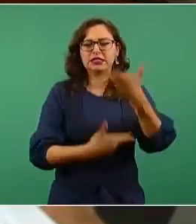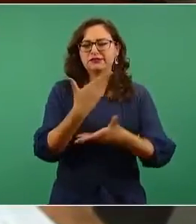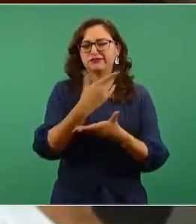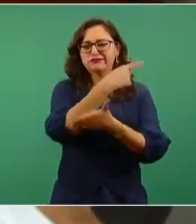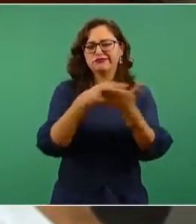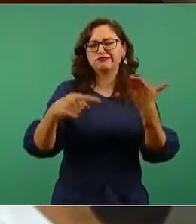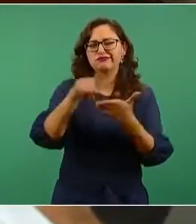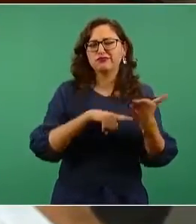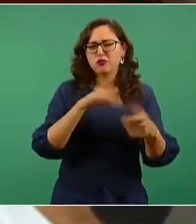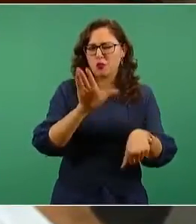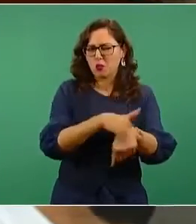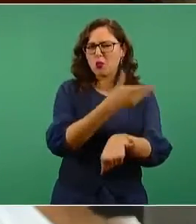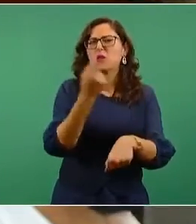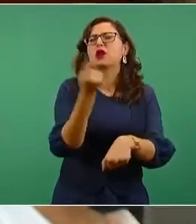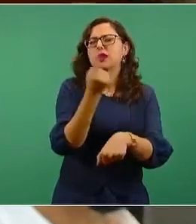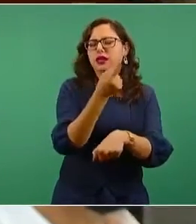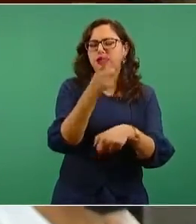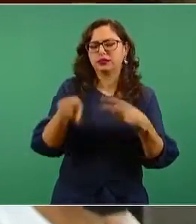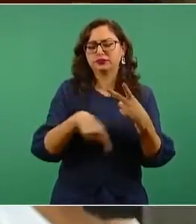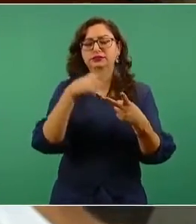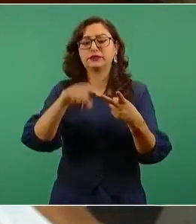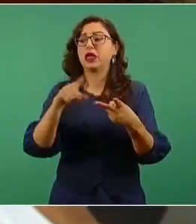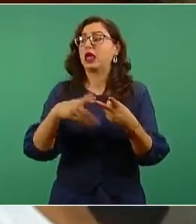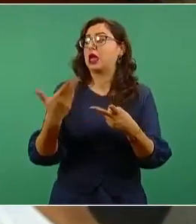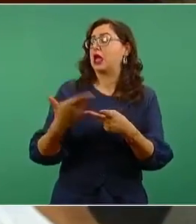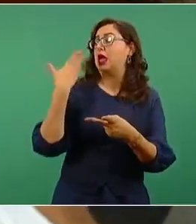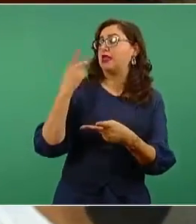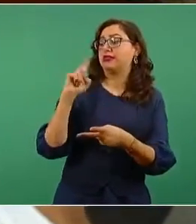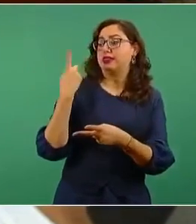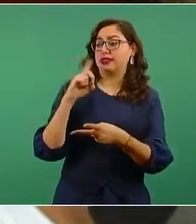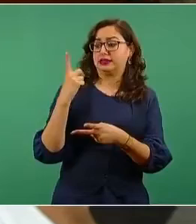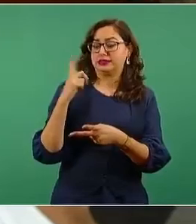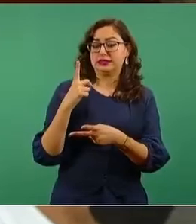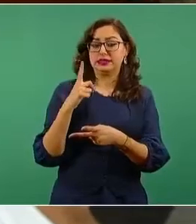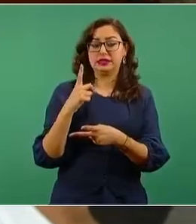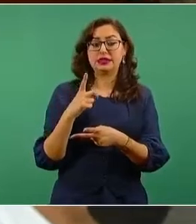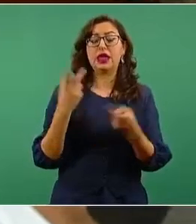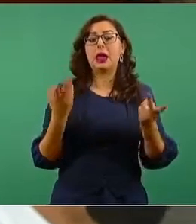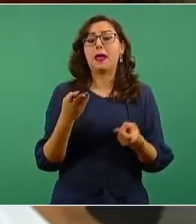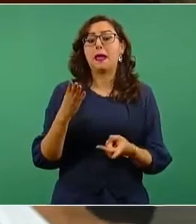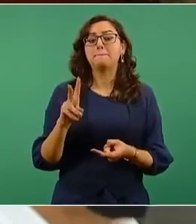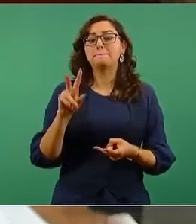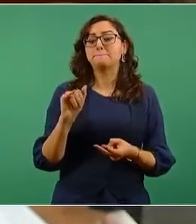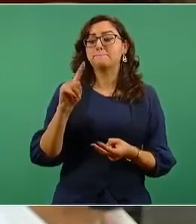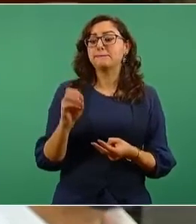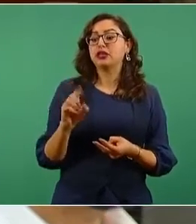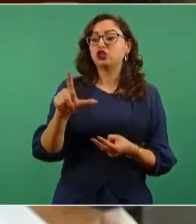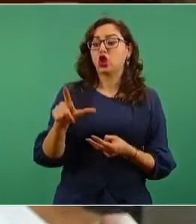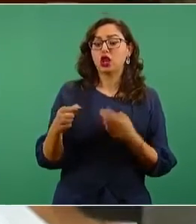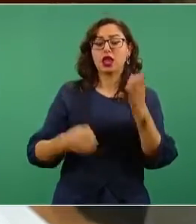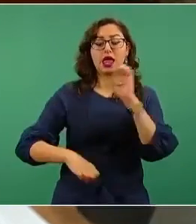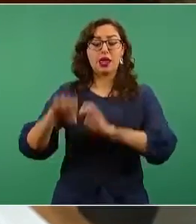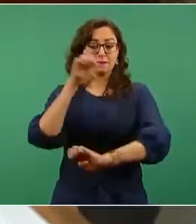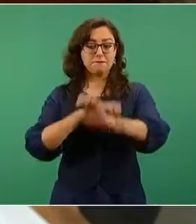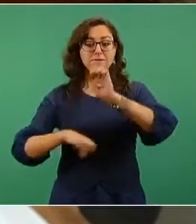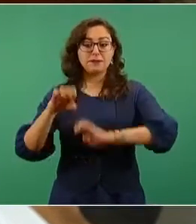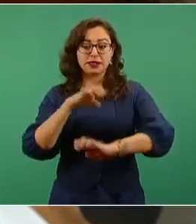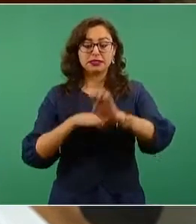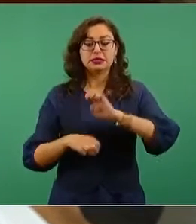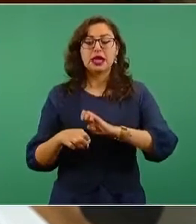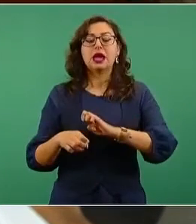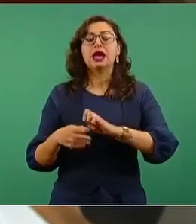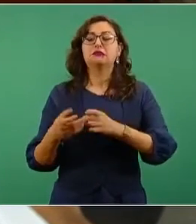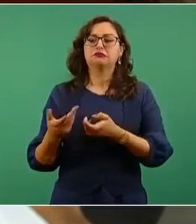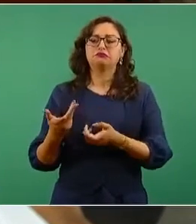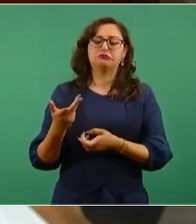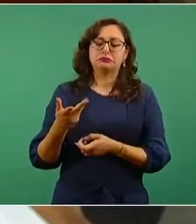diciembre se suspendieron de manera temporal las relaciones comerciales con Vitol, esta empresa que reconoció que hubo sobornos